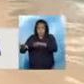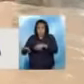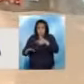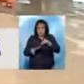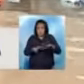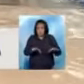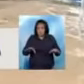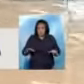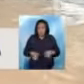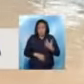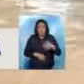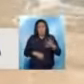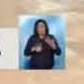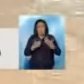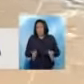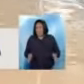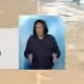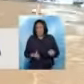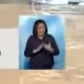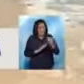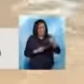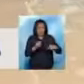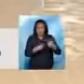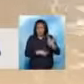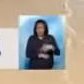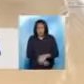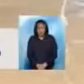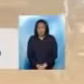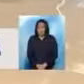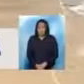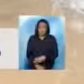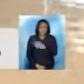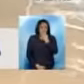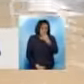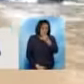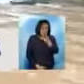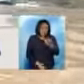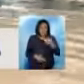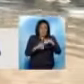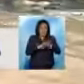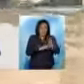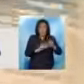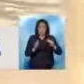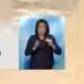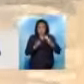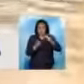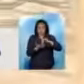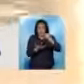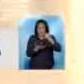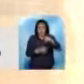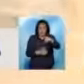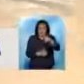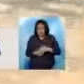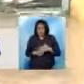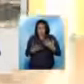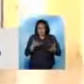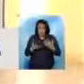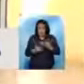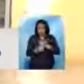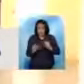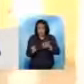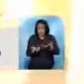Las pérdidas económicas también que han tenido esos negocios, ¿no? Exacto. Mira cómo está todas las cosas al interior de una farmacia. Podríamos de repente rescatar.